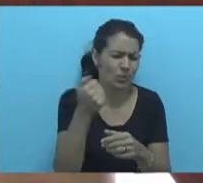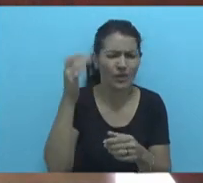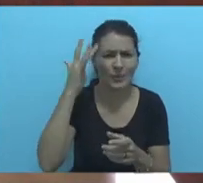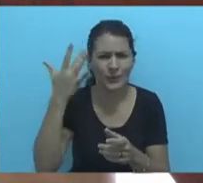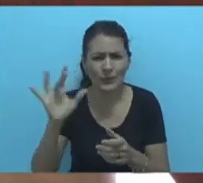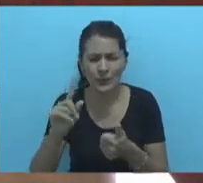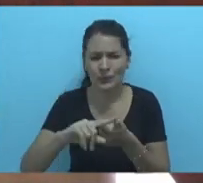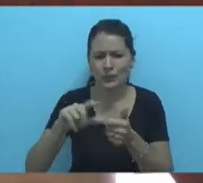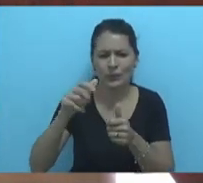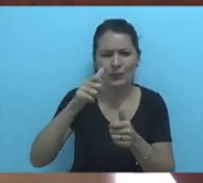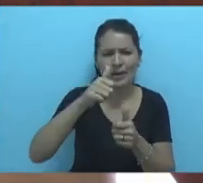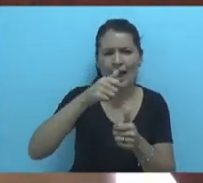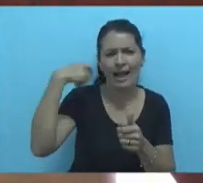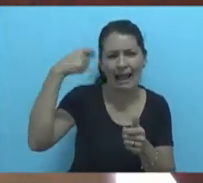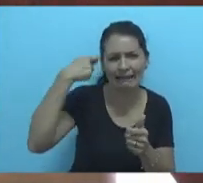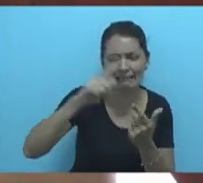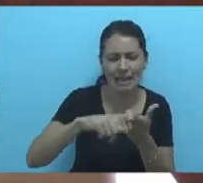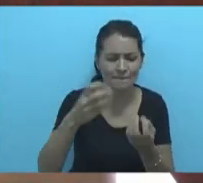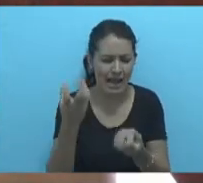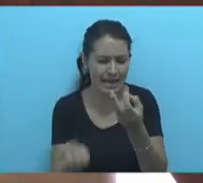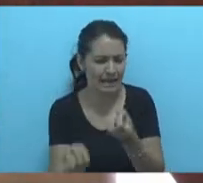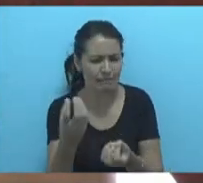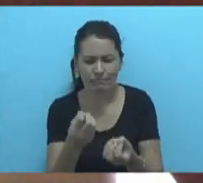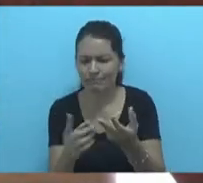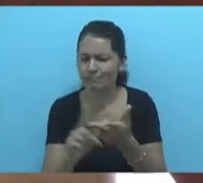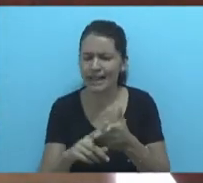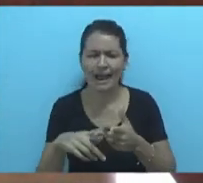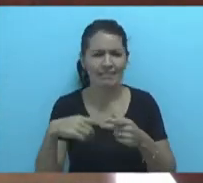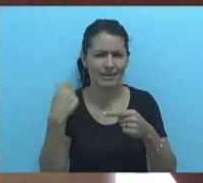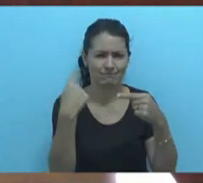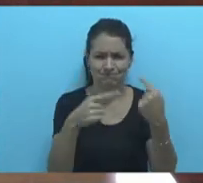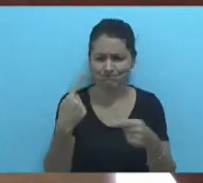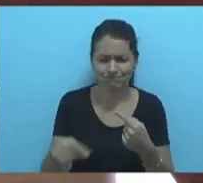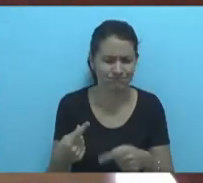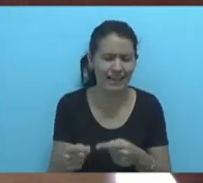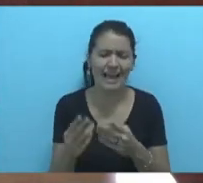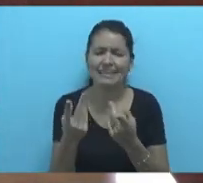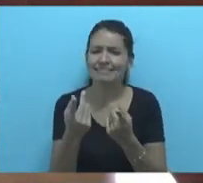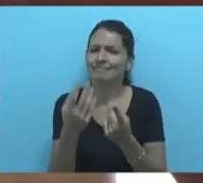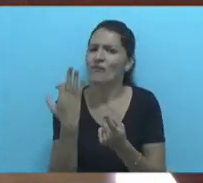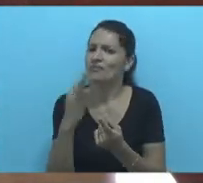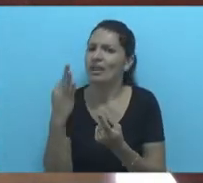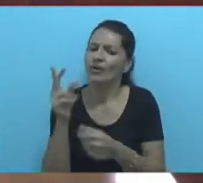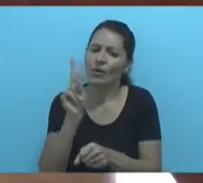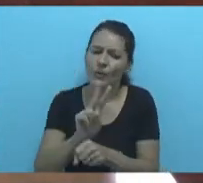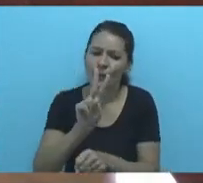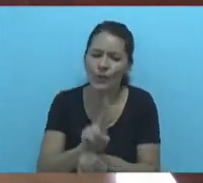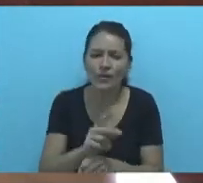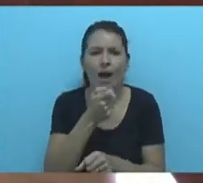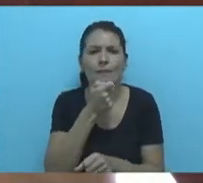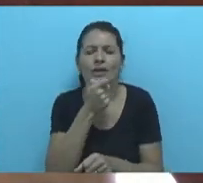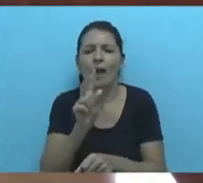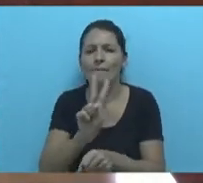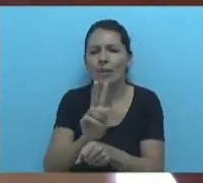social. Realmente la defensa de estos ecosistemas, de esta biodiversidad, es elemental para poder prevenir inundaciones, para